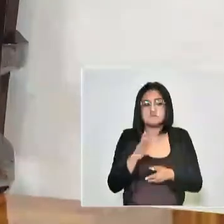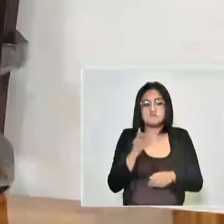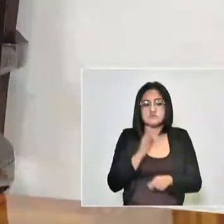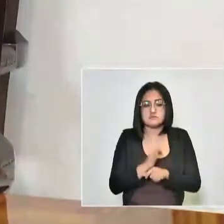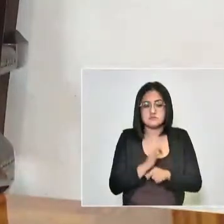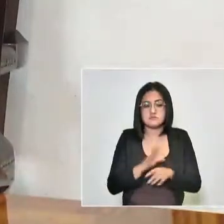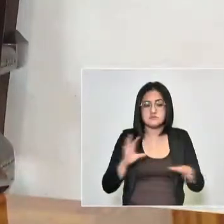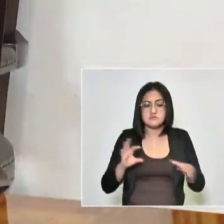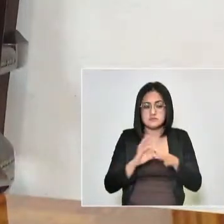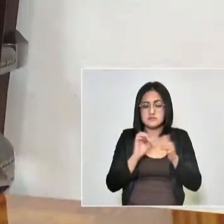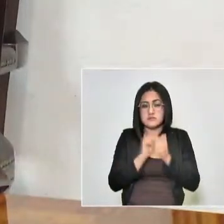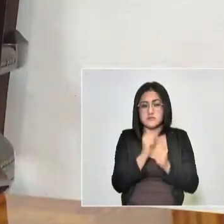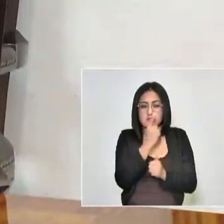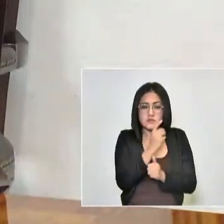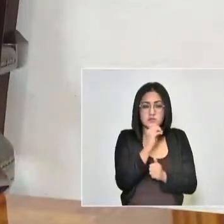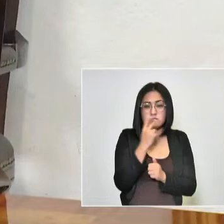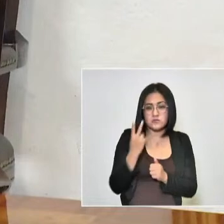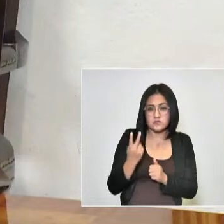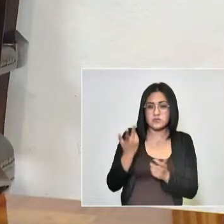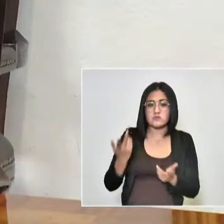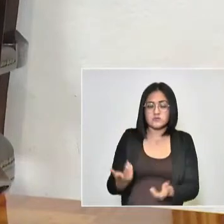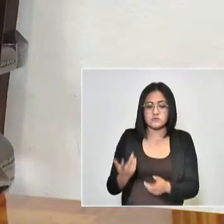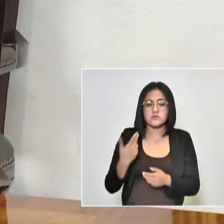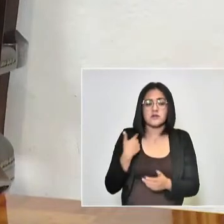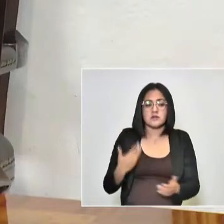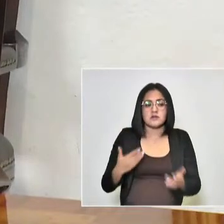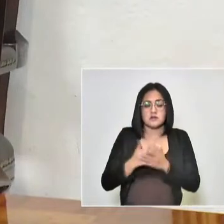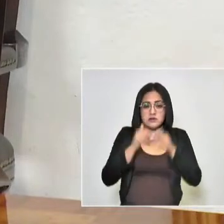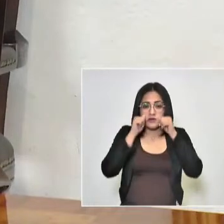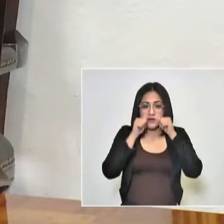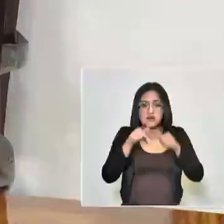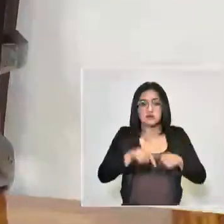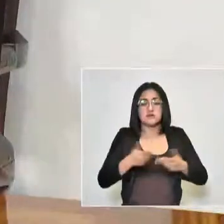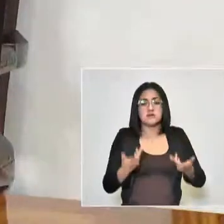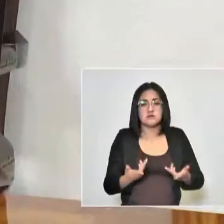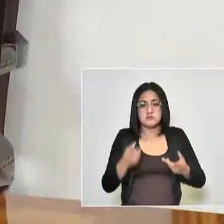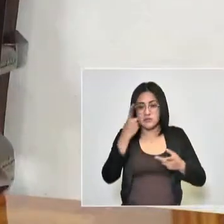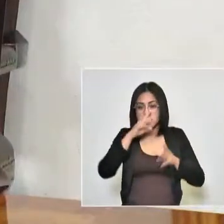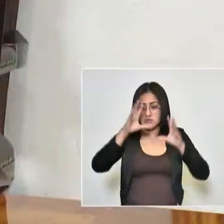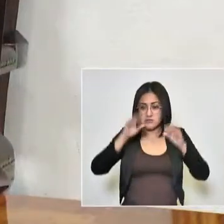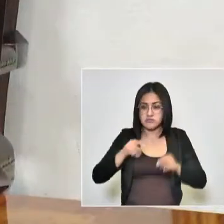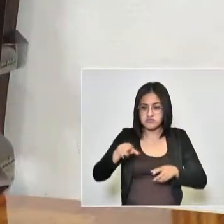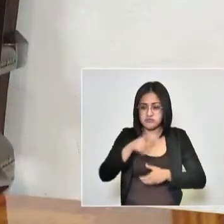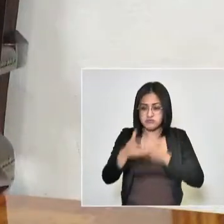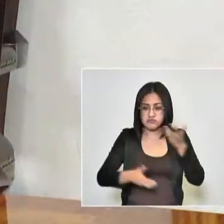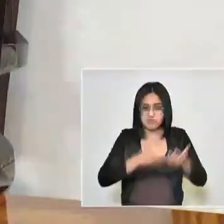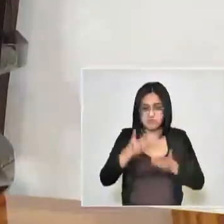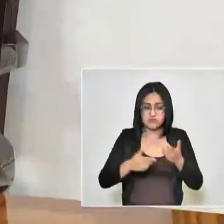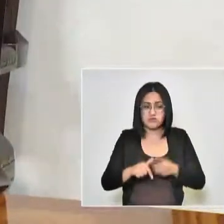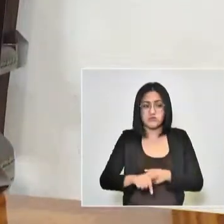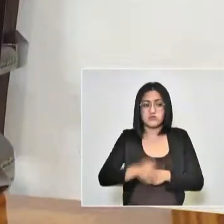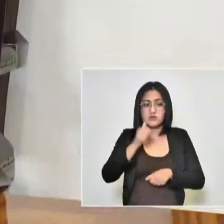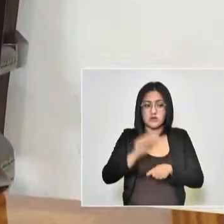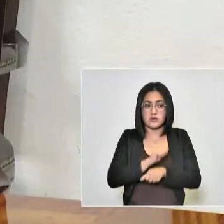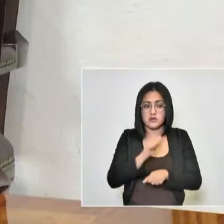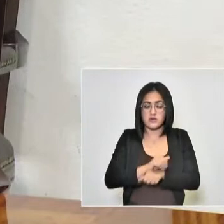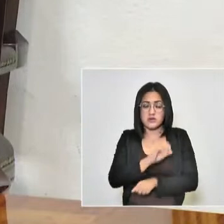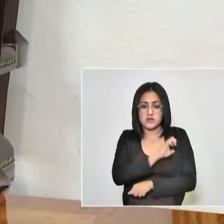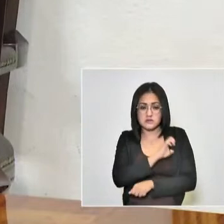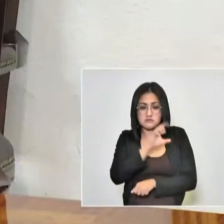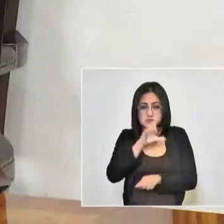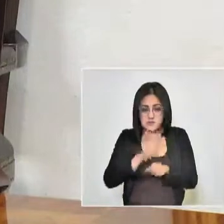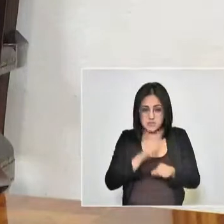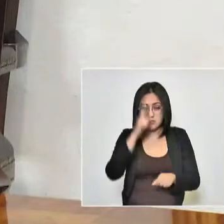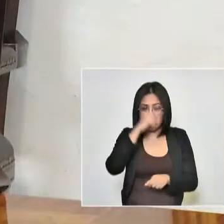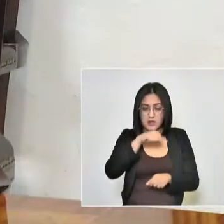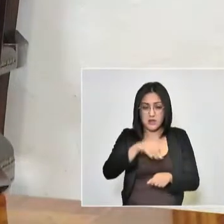con una brigada o dos y de esa manera atendemos los incendios forestales. Contamos con 12 vehículos especializados